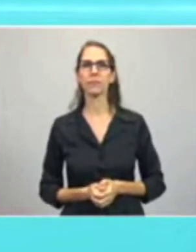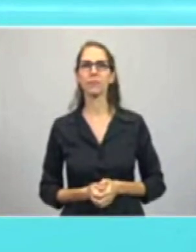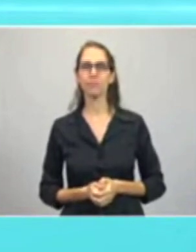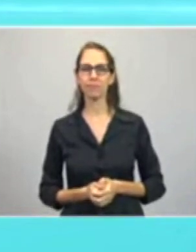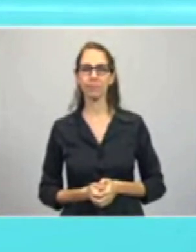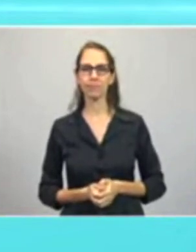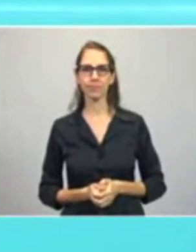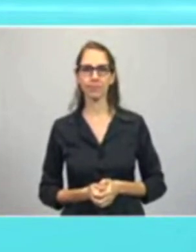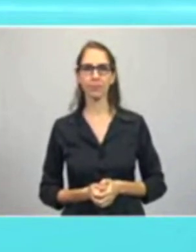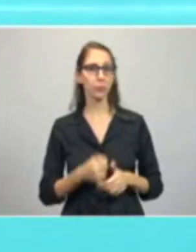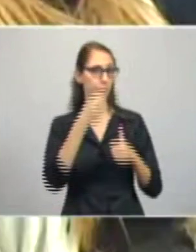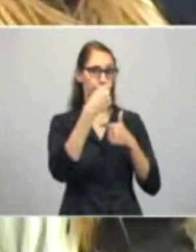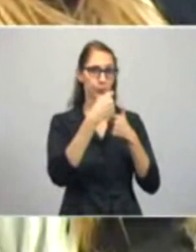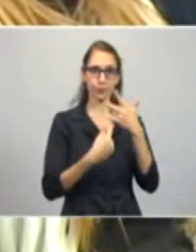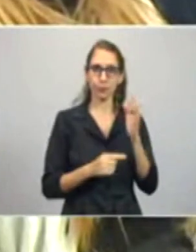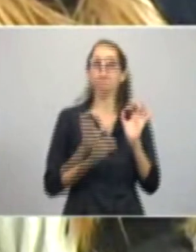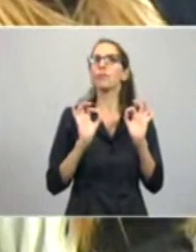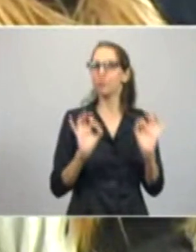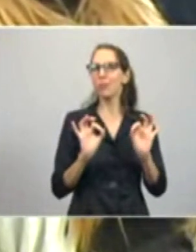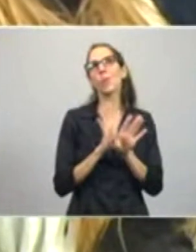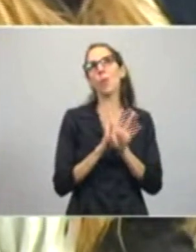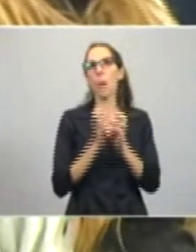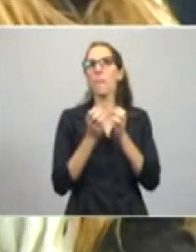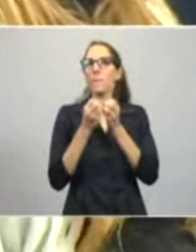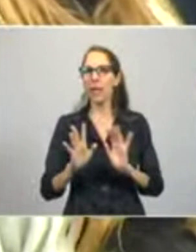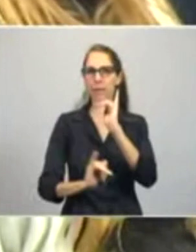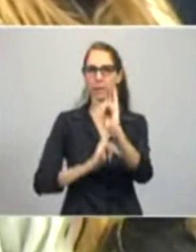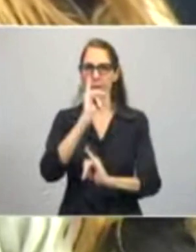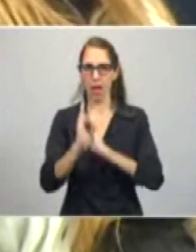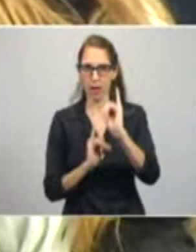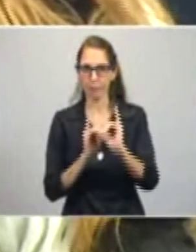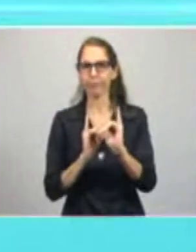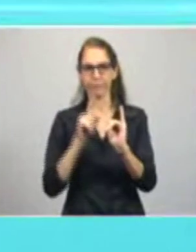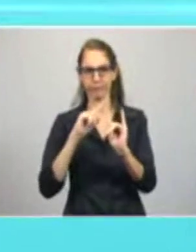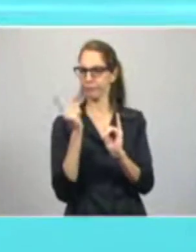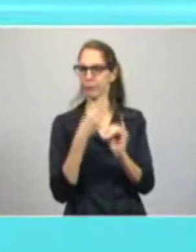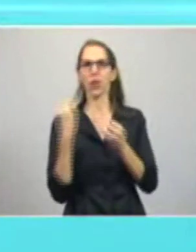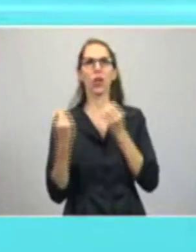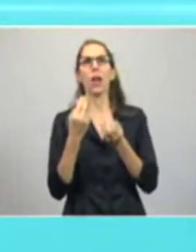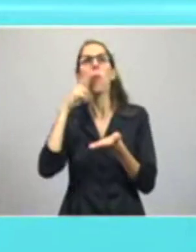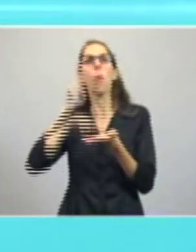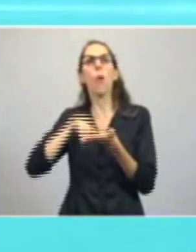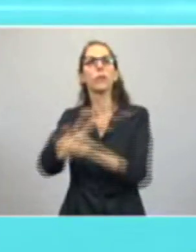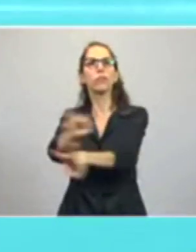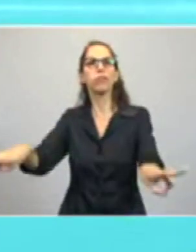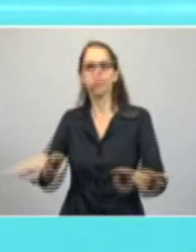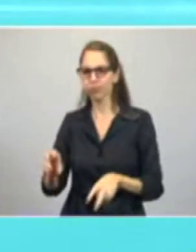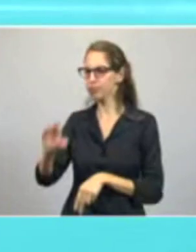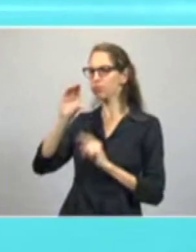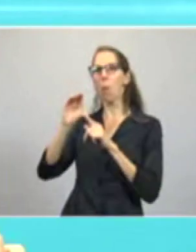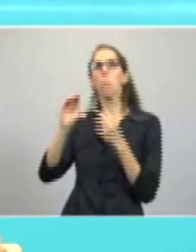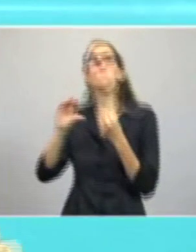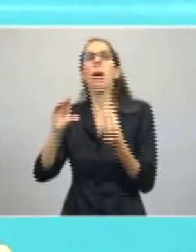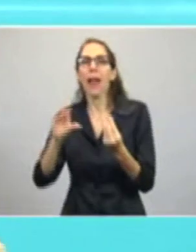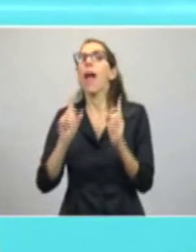Esto para empezar y como introducción este anuncio explica qué es lo que hacemos con los impuestos en la Provincia de Buenos